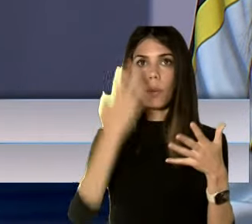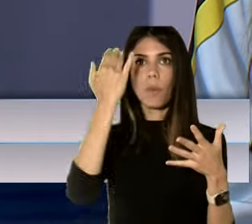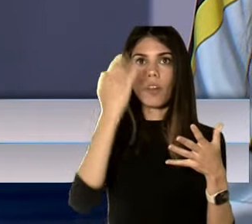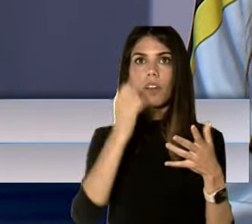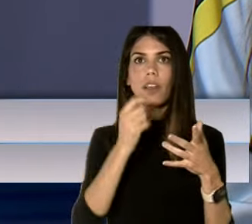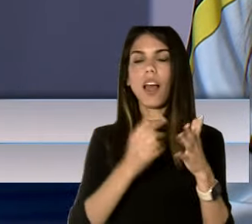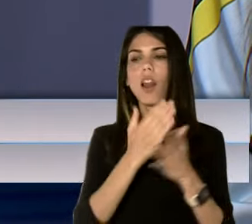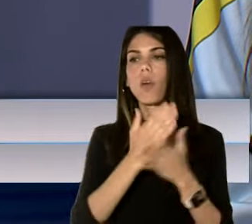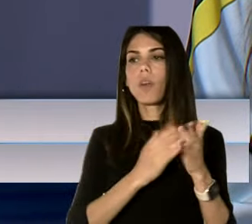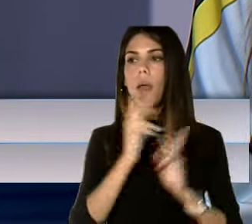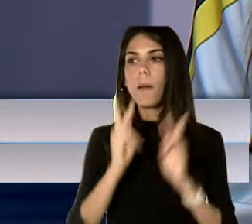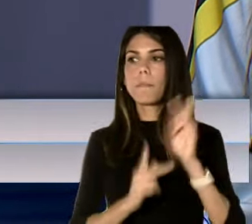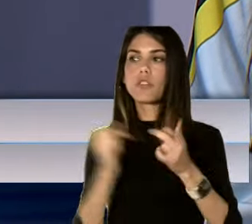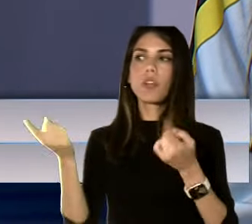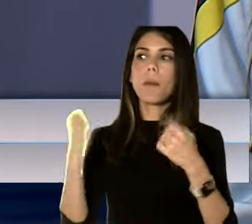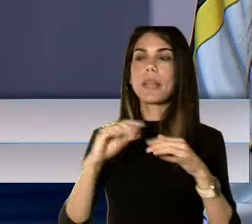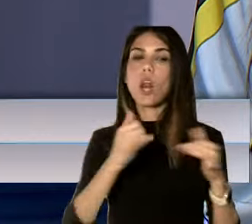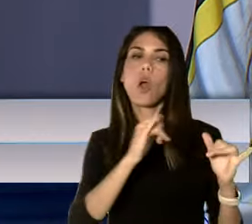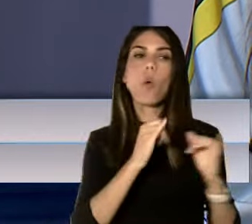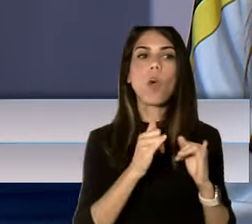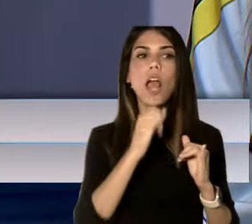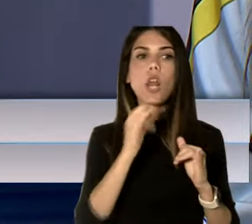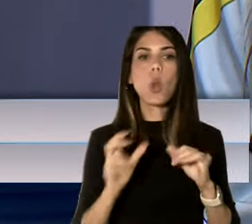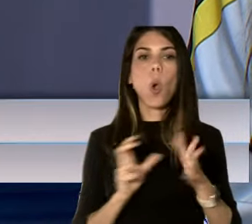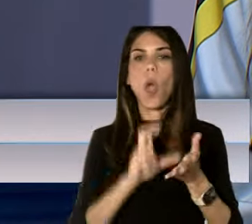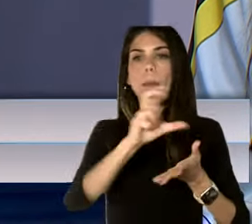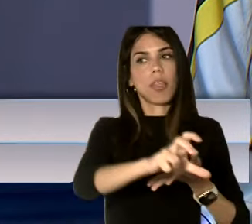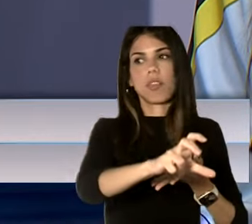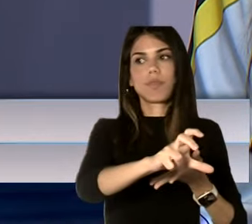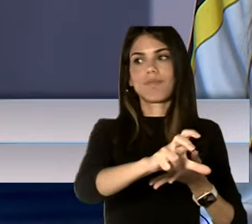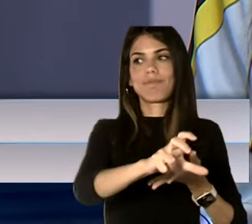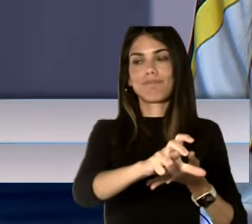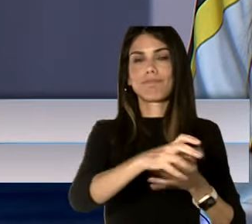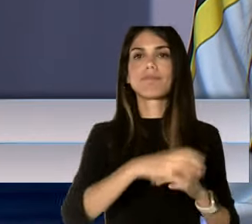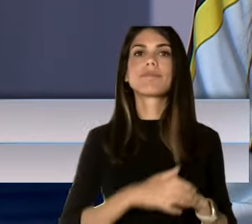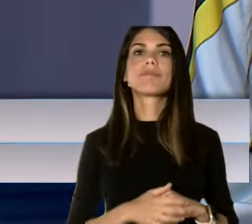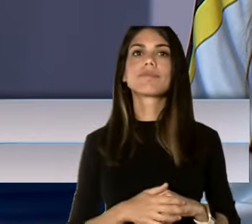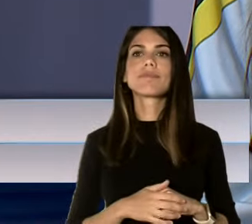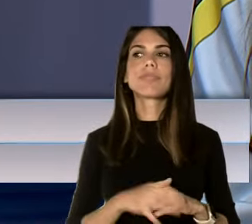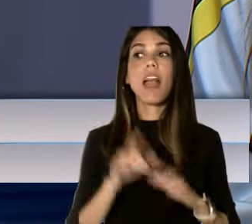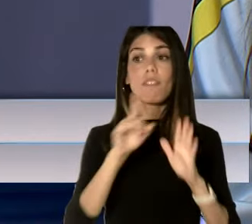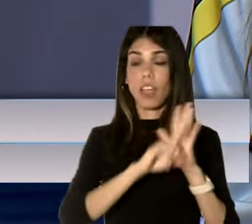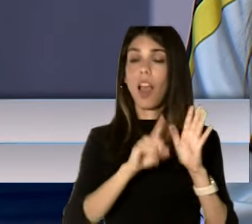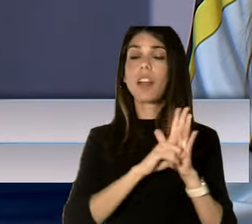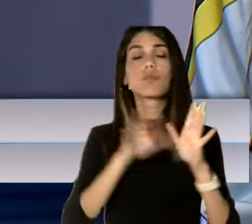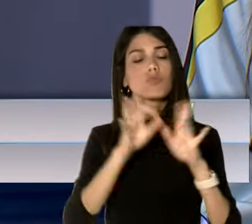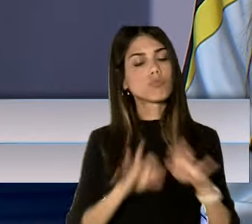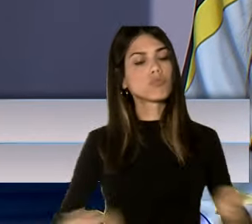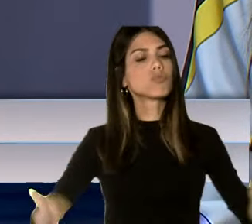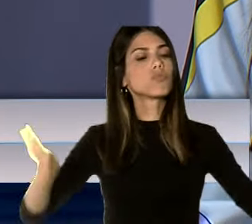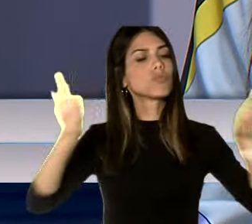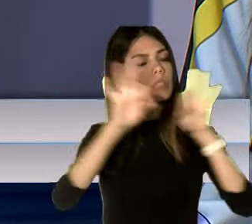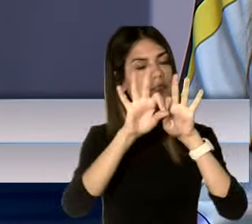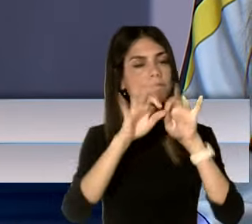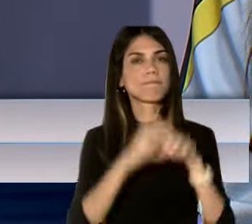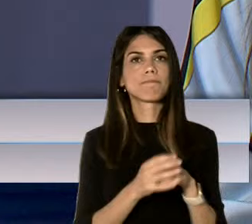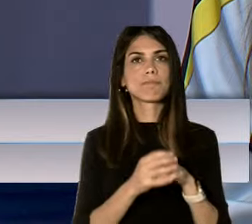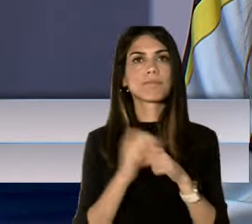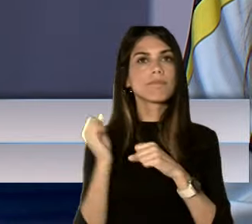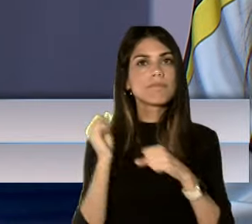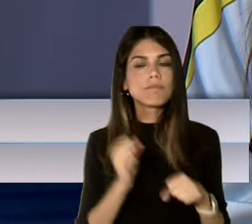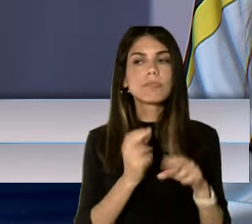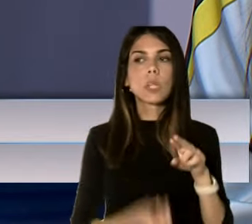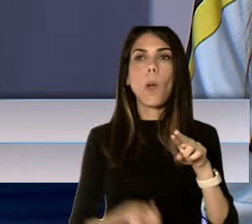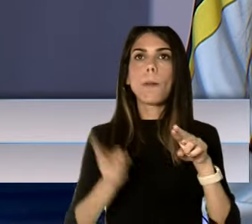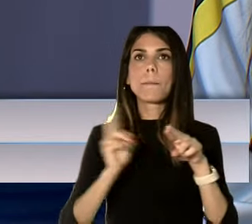personas que vinieron a a jugar no vinieron a invertir en Puerto Rico Así que la fiscalización es bien importante el fortalecer lo de los 5